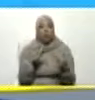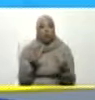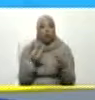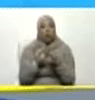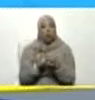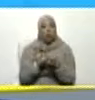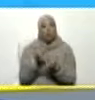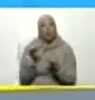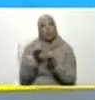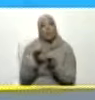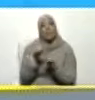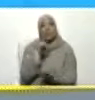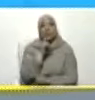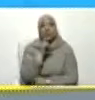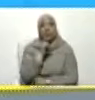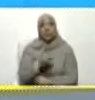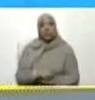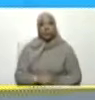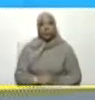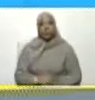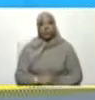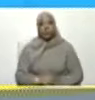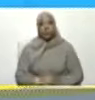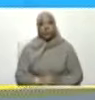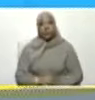dijo una palabra que es difícil de decir: